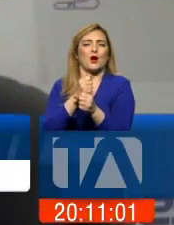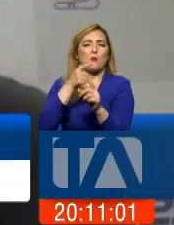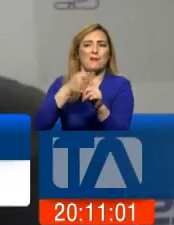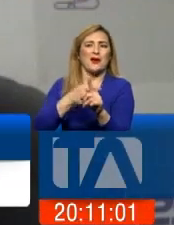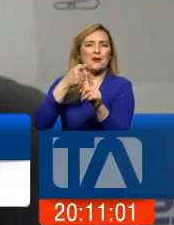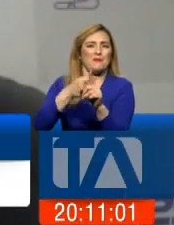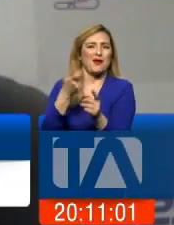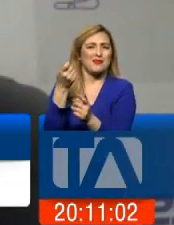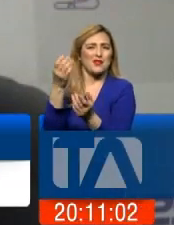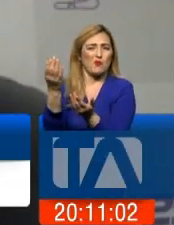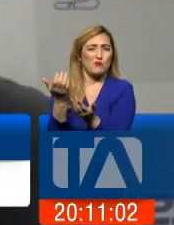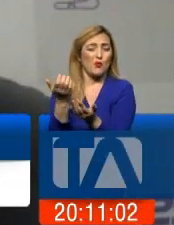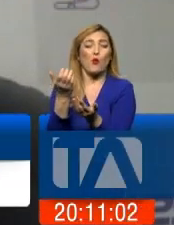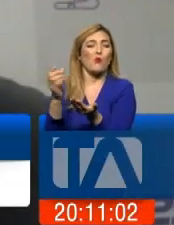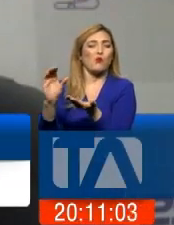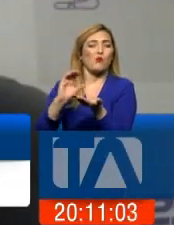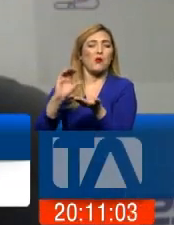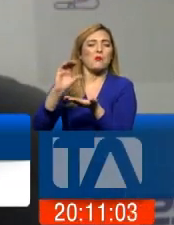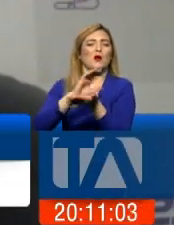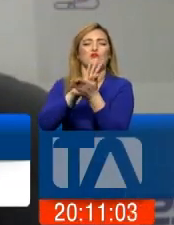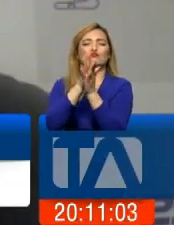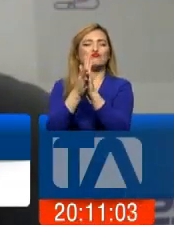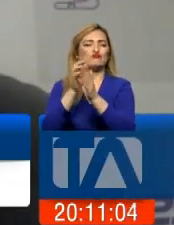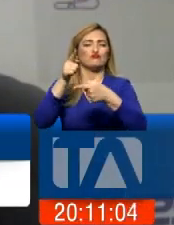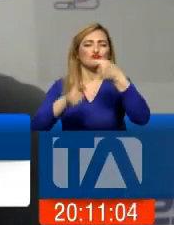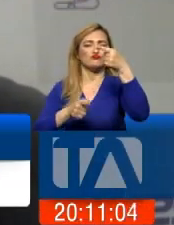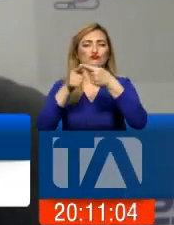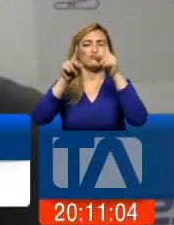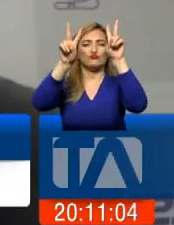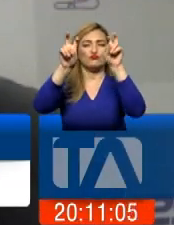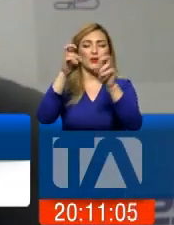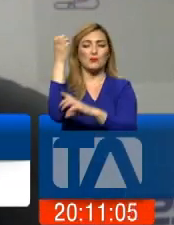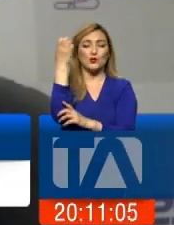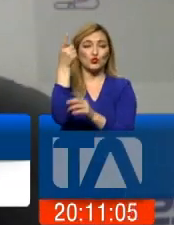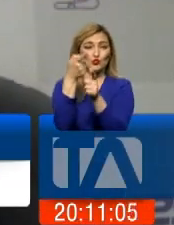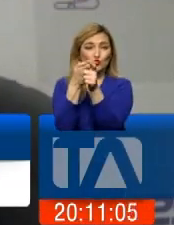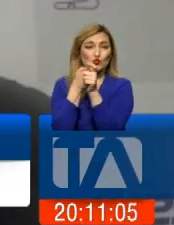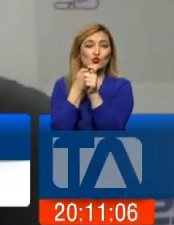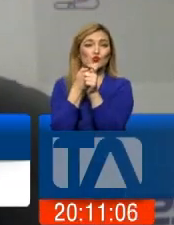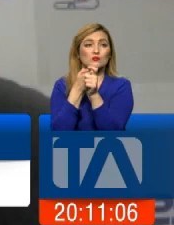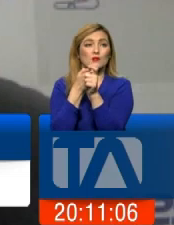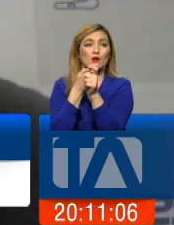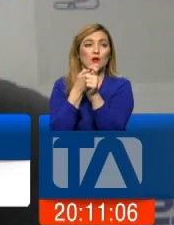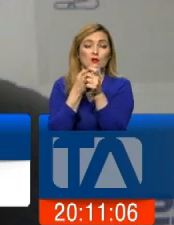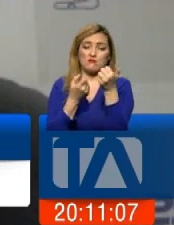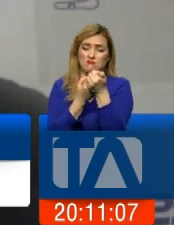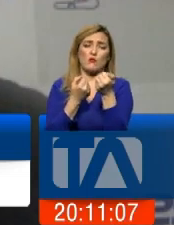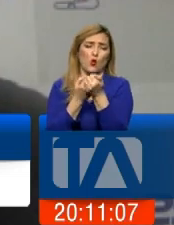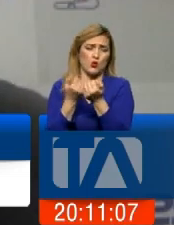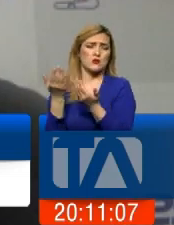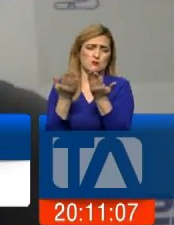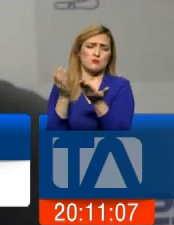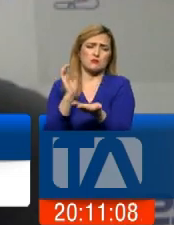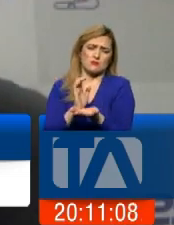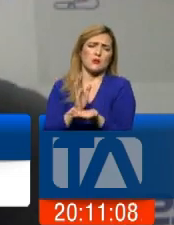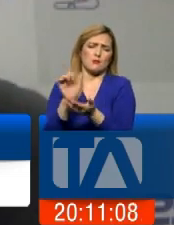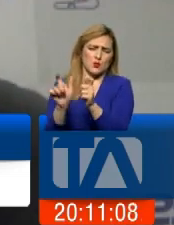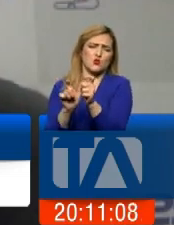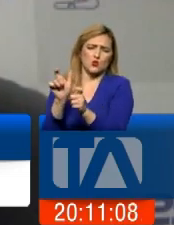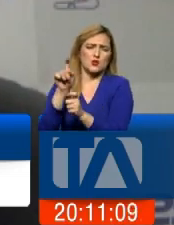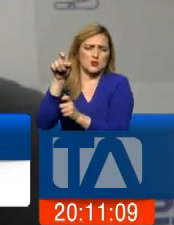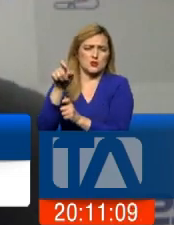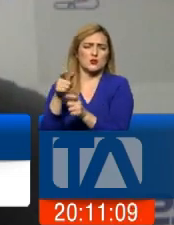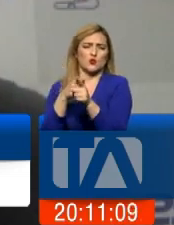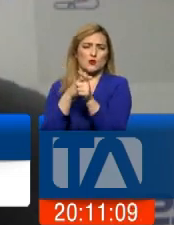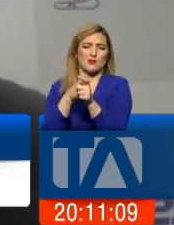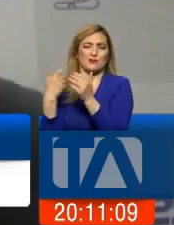salud, cuando hablamos de un tema de urgencia, de emergencia, nosotros procedemos a brindar el servicio y evidentemente se genera